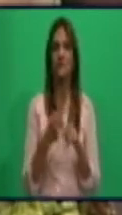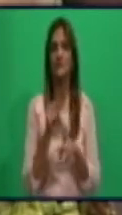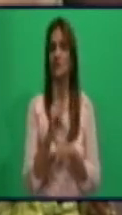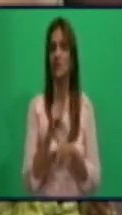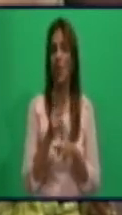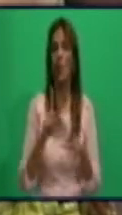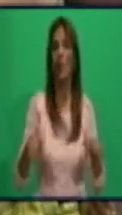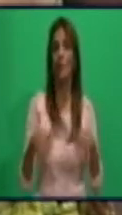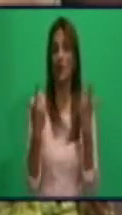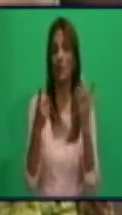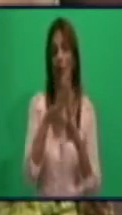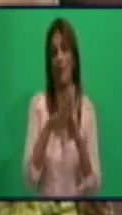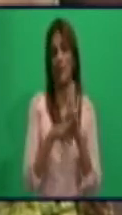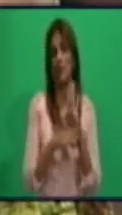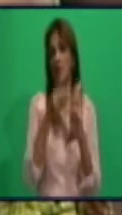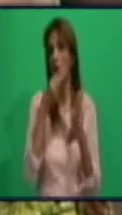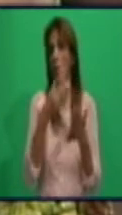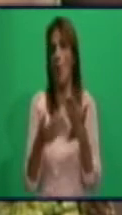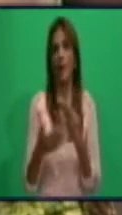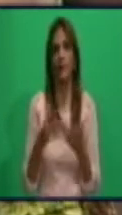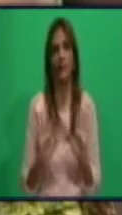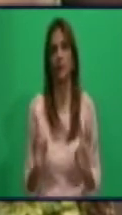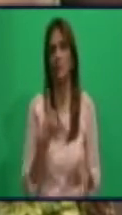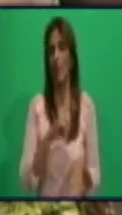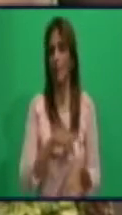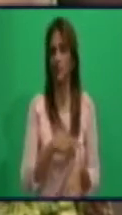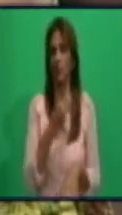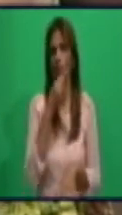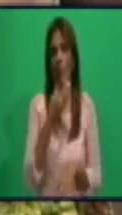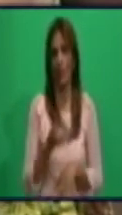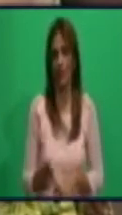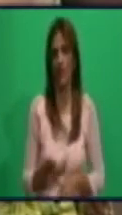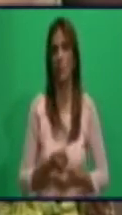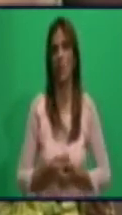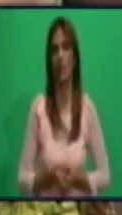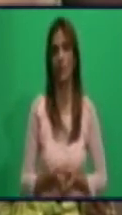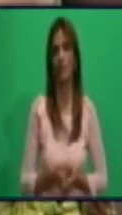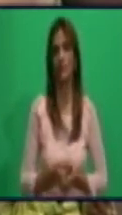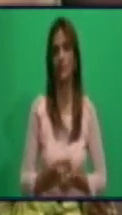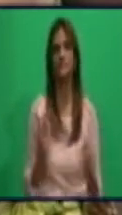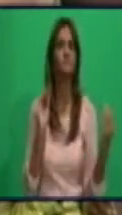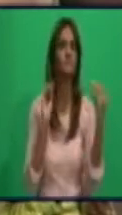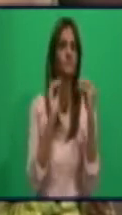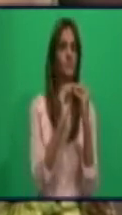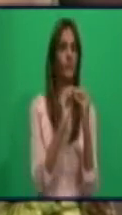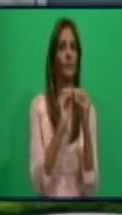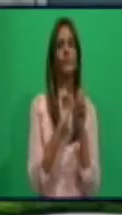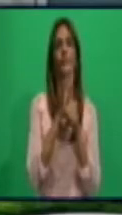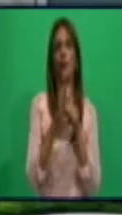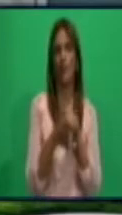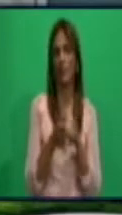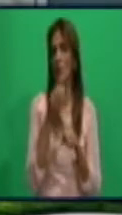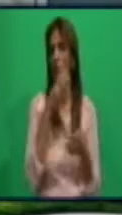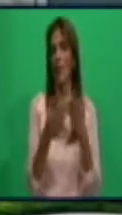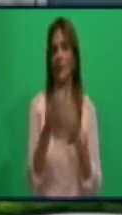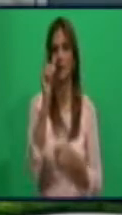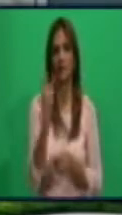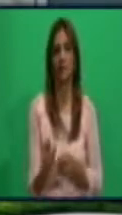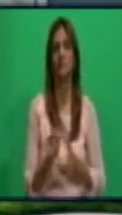de la disciplina, pues en cualquier momento podemos pasar a engrosar la fila de los casos confirmados. Doctora, me